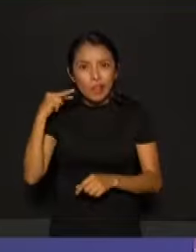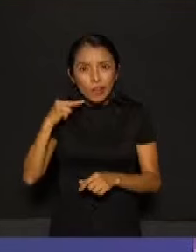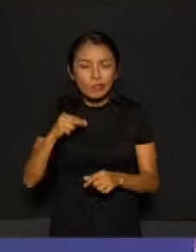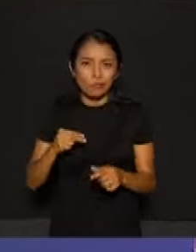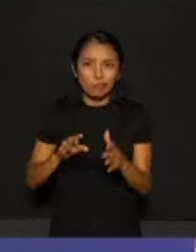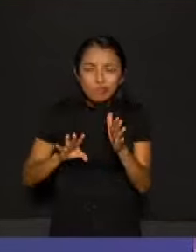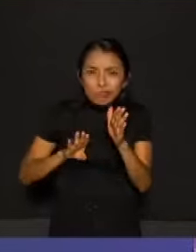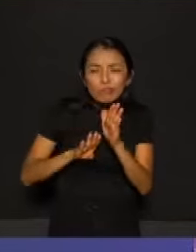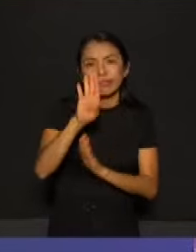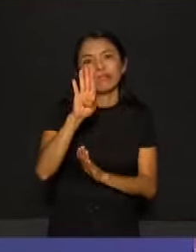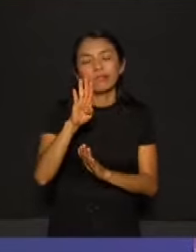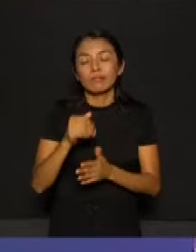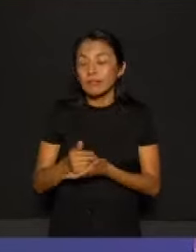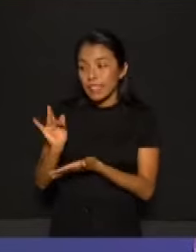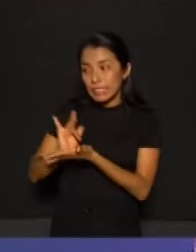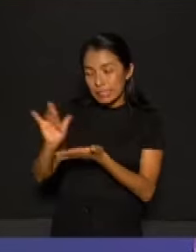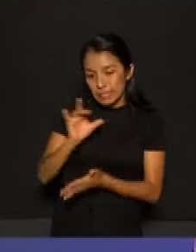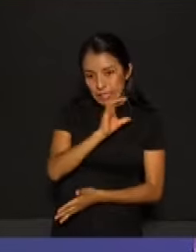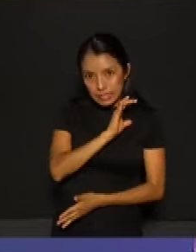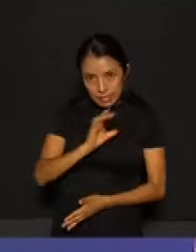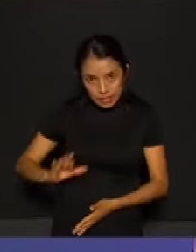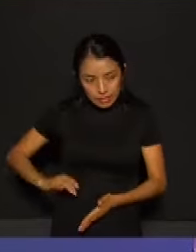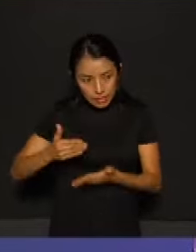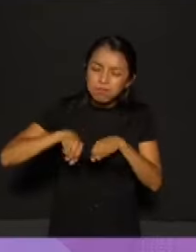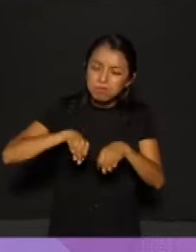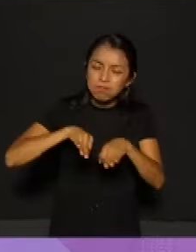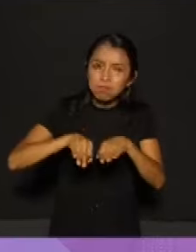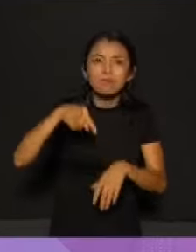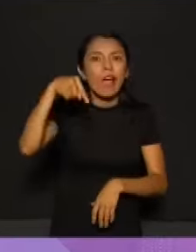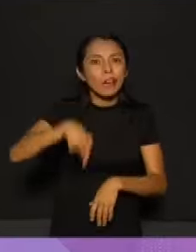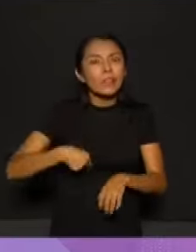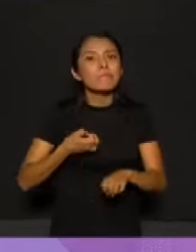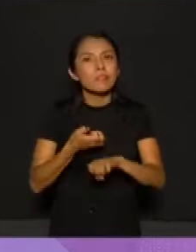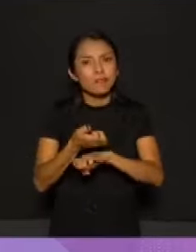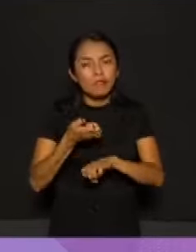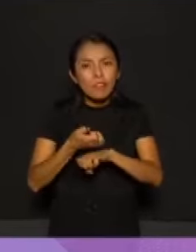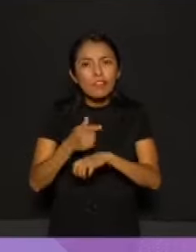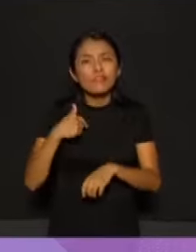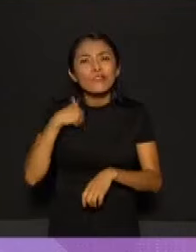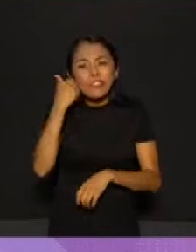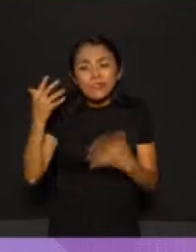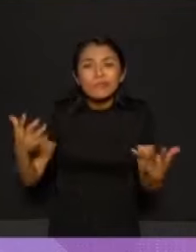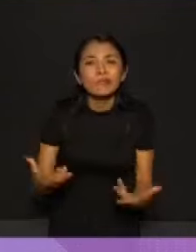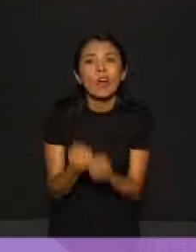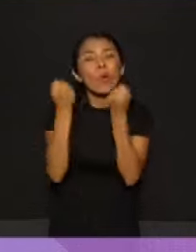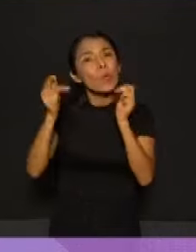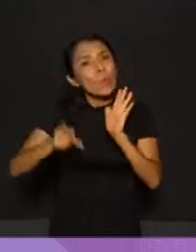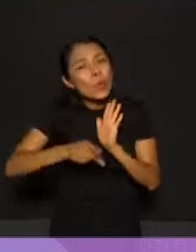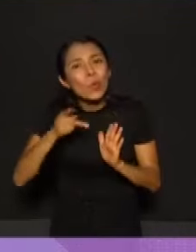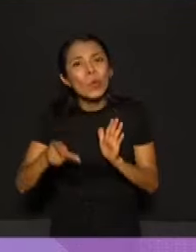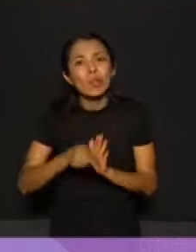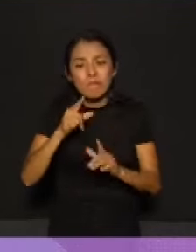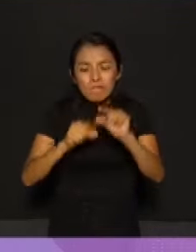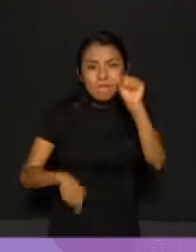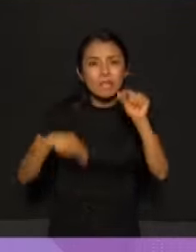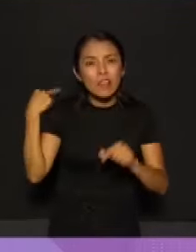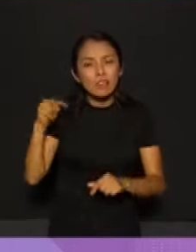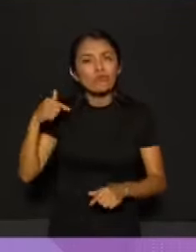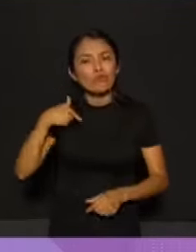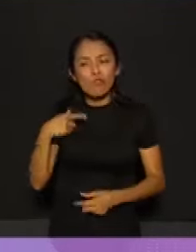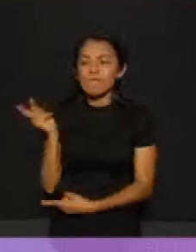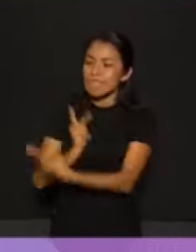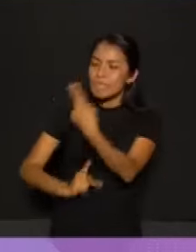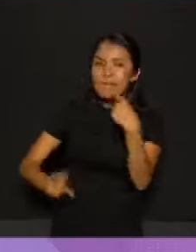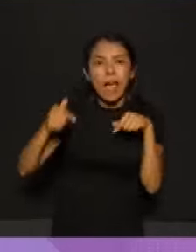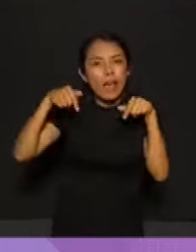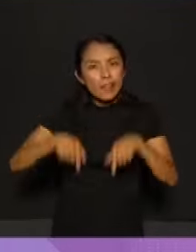gobernatura de Veracruz que se realizará el próximo domingo a las 6 de la tarde en el centro de convenciones el